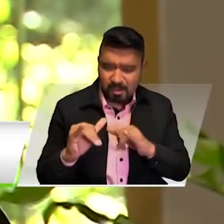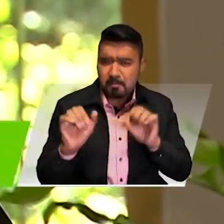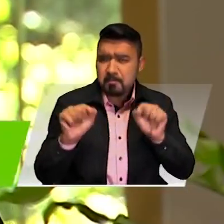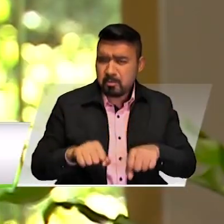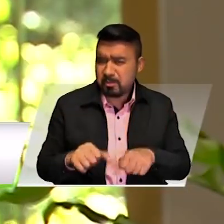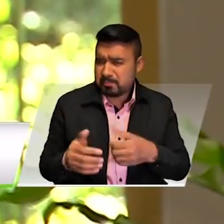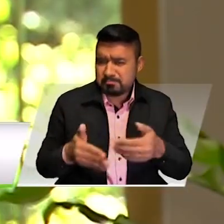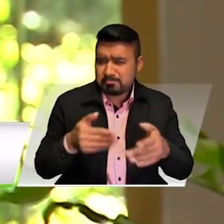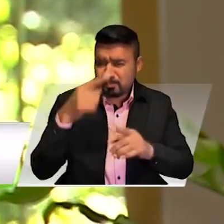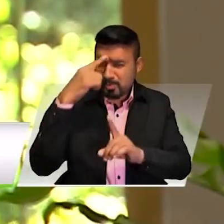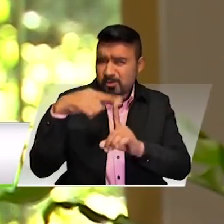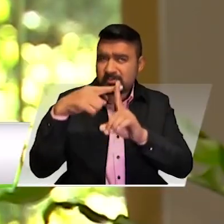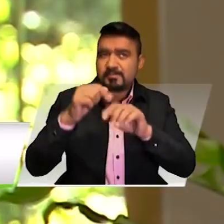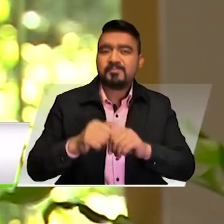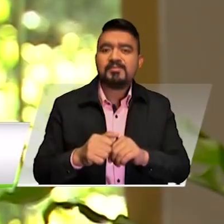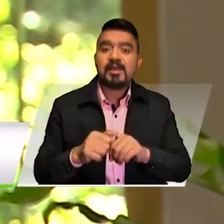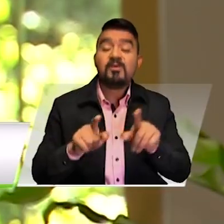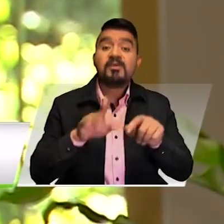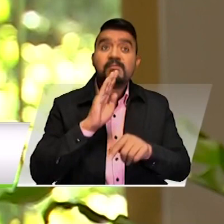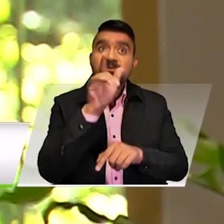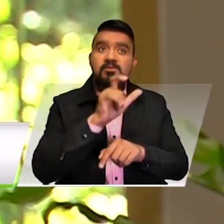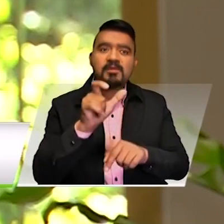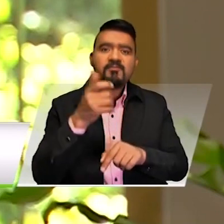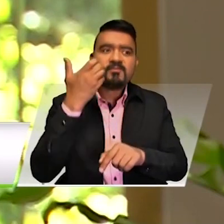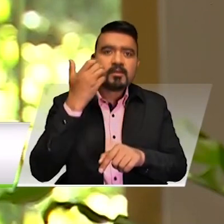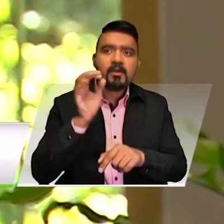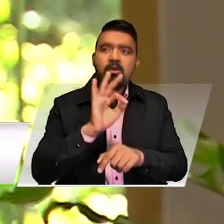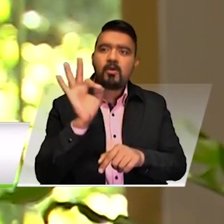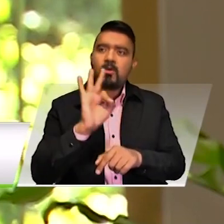a los que por alguna enfermedad o accidente